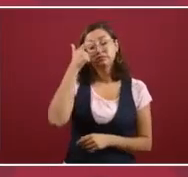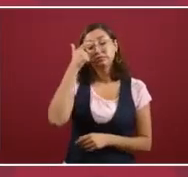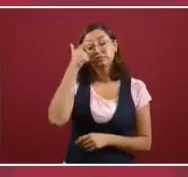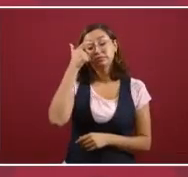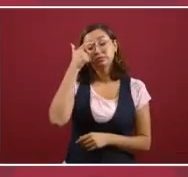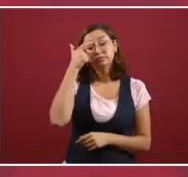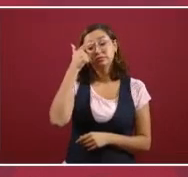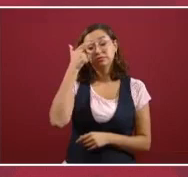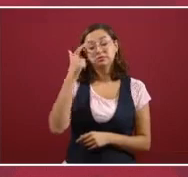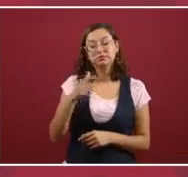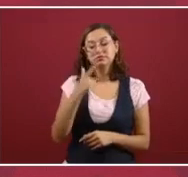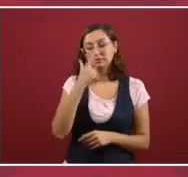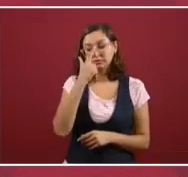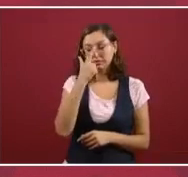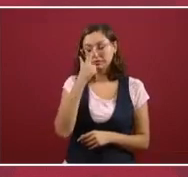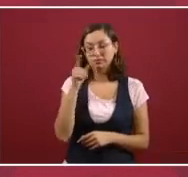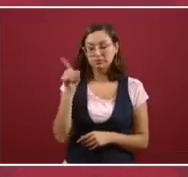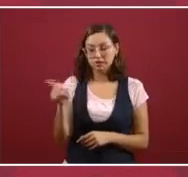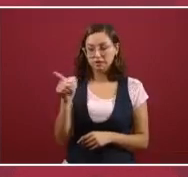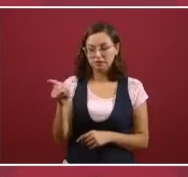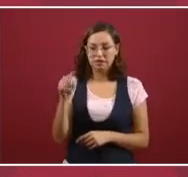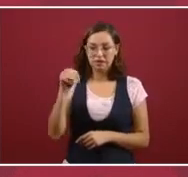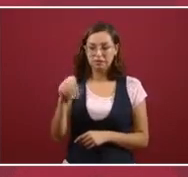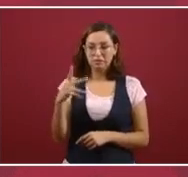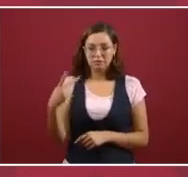sobre esta fiscalía y